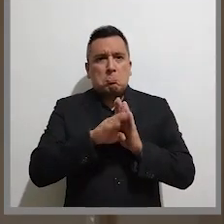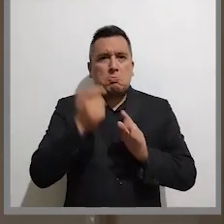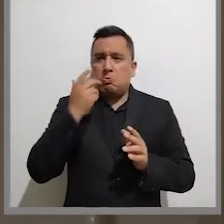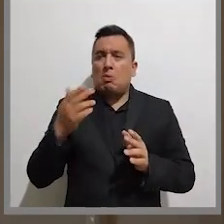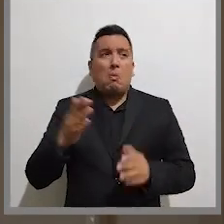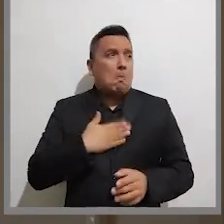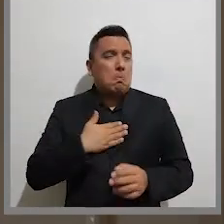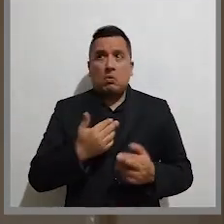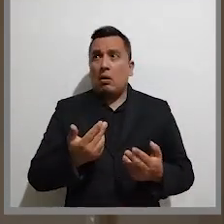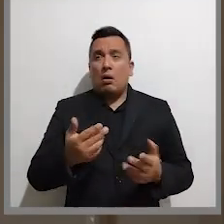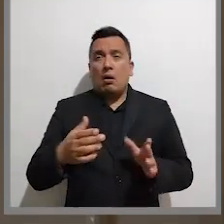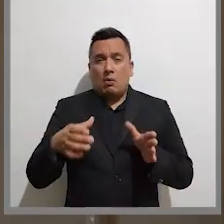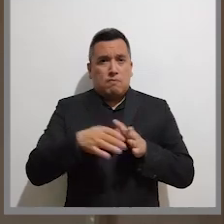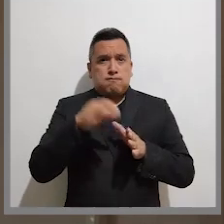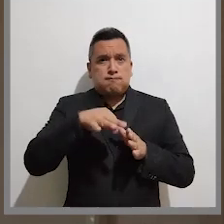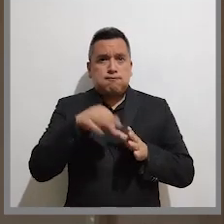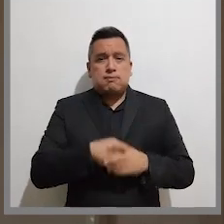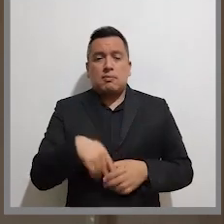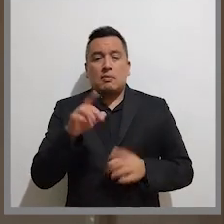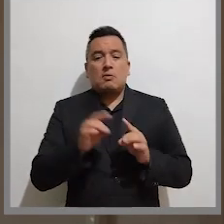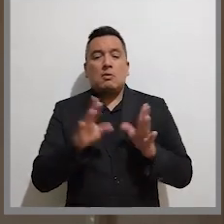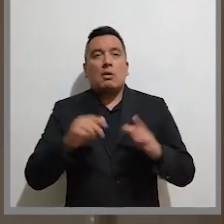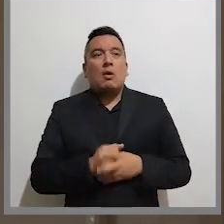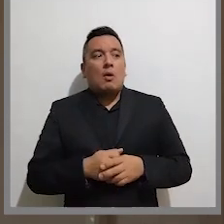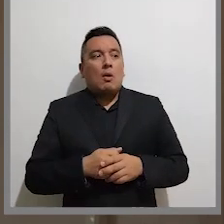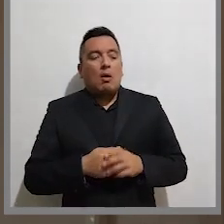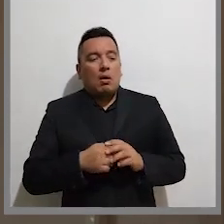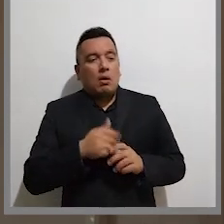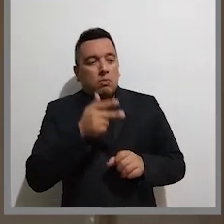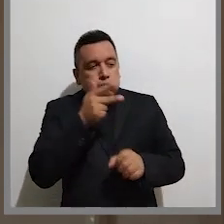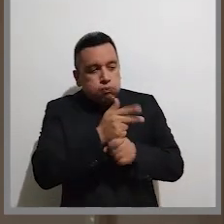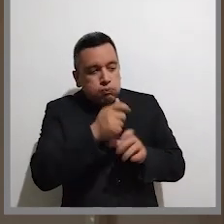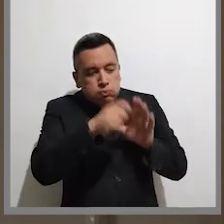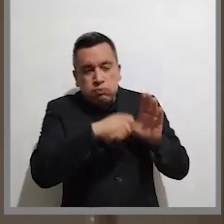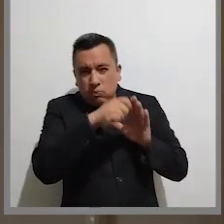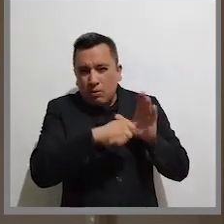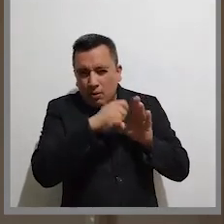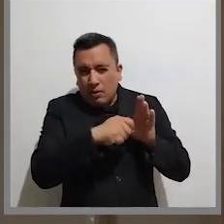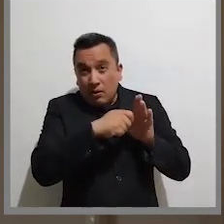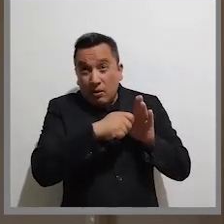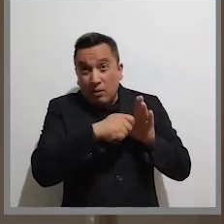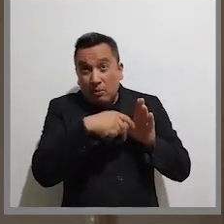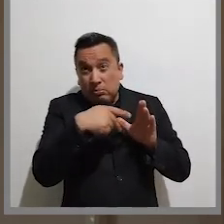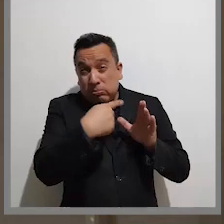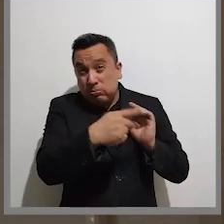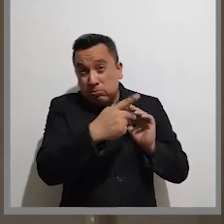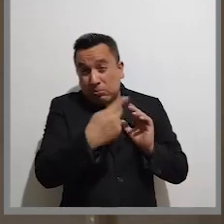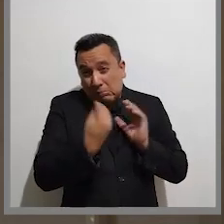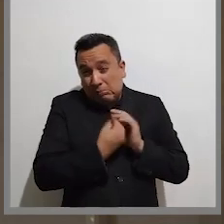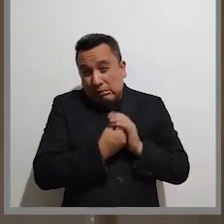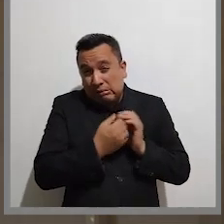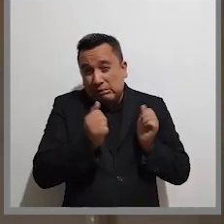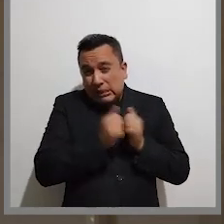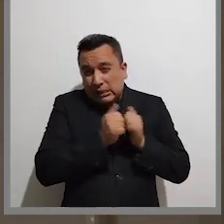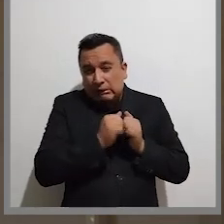elección popular sufre cuando un video íntimo de ella se pues propaga en